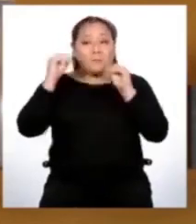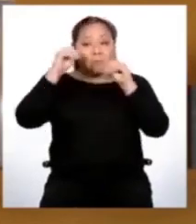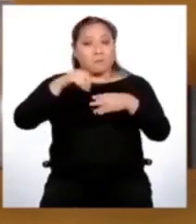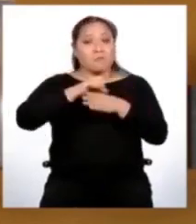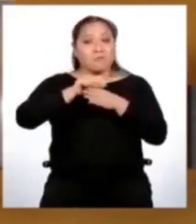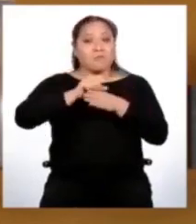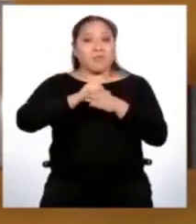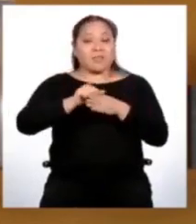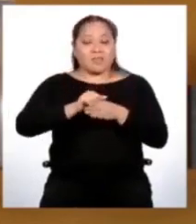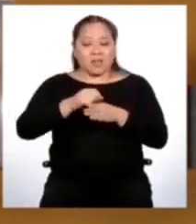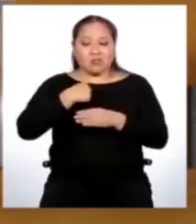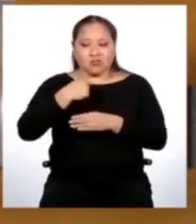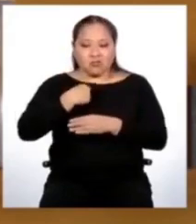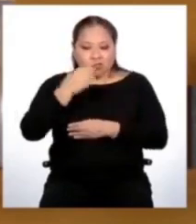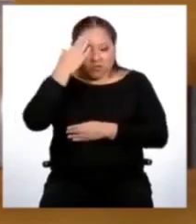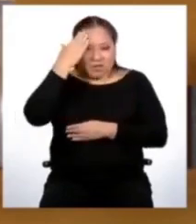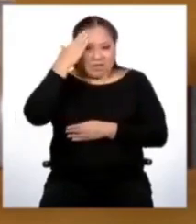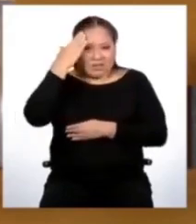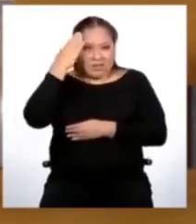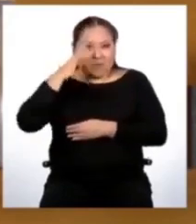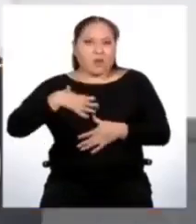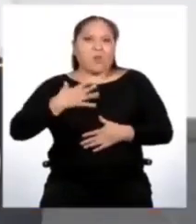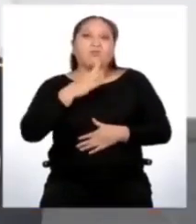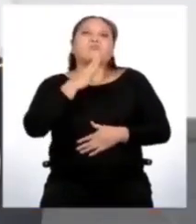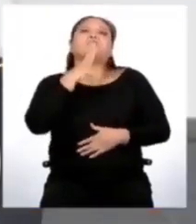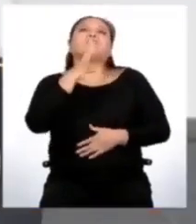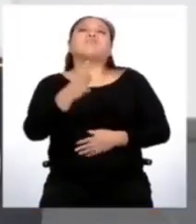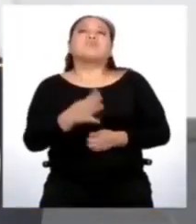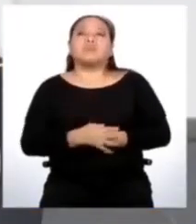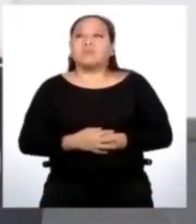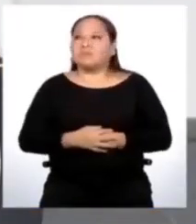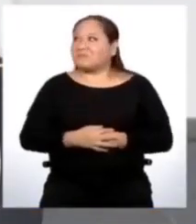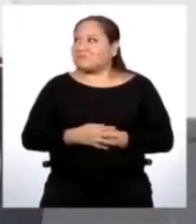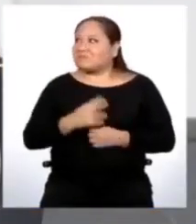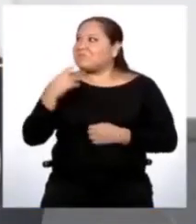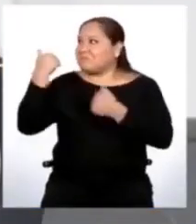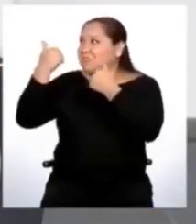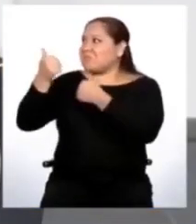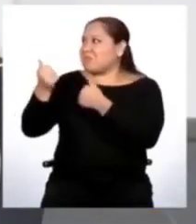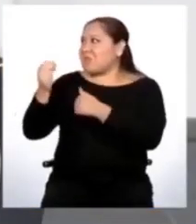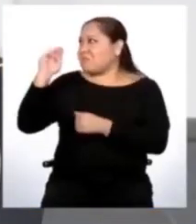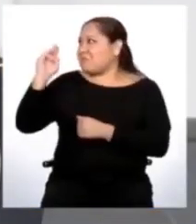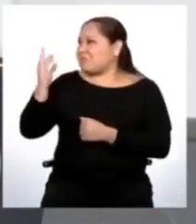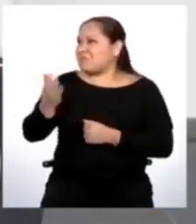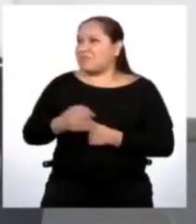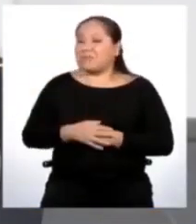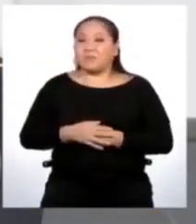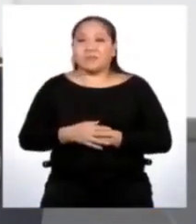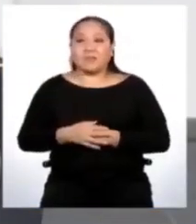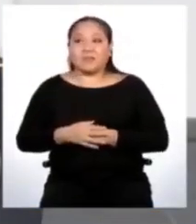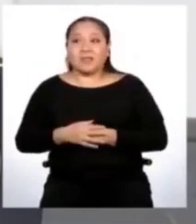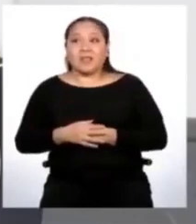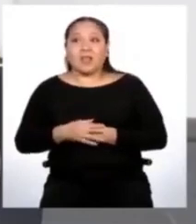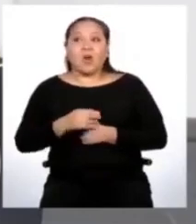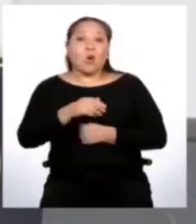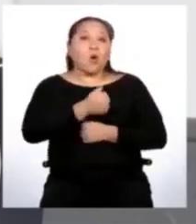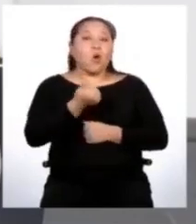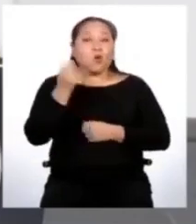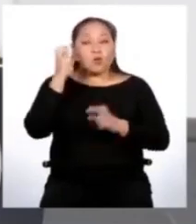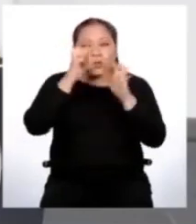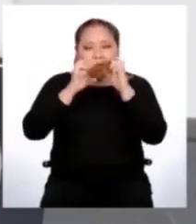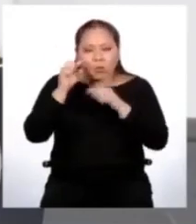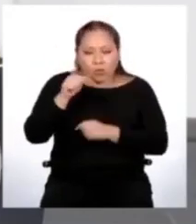práctica todos los recursos que manejo para mi expresión oral. Y no lo hacen nada mal, profesor. Nuestra siguiente duda